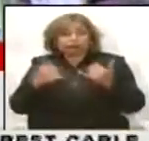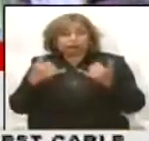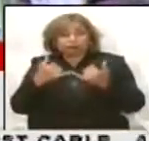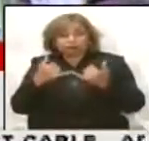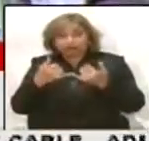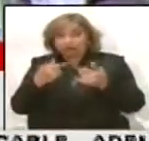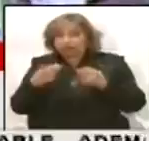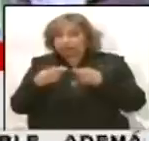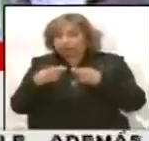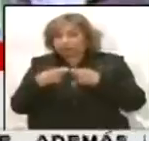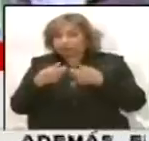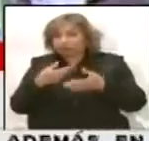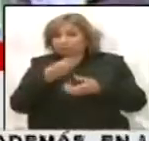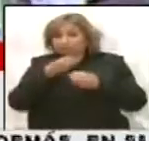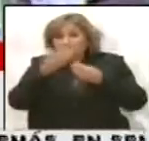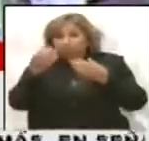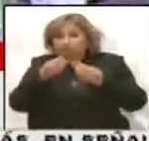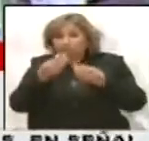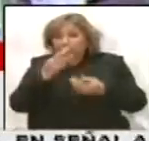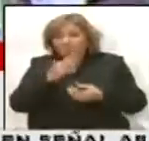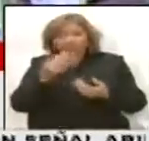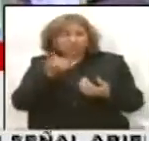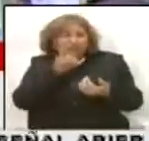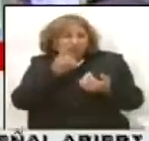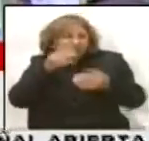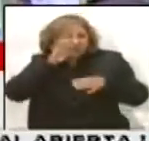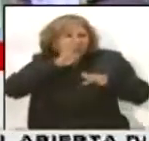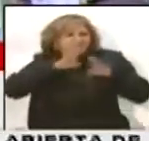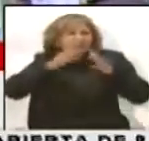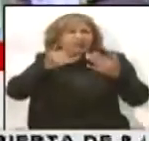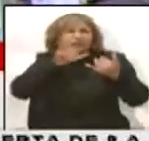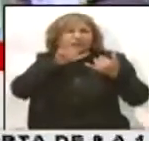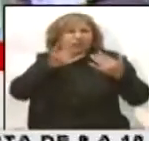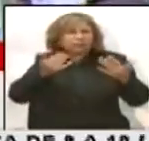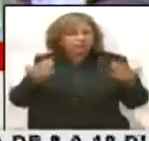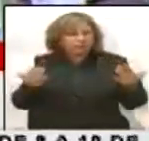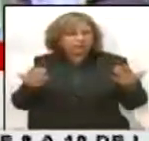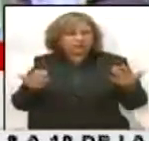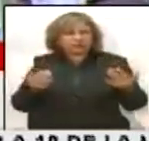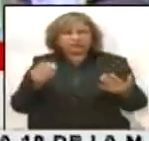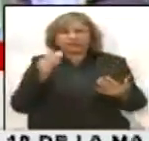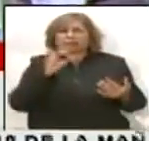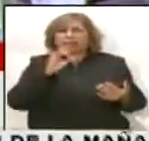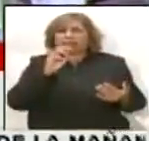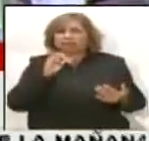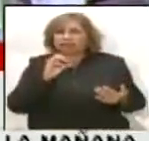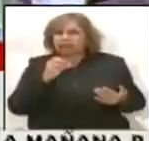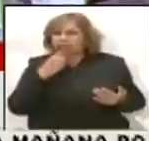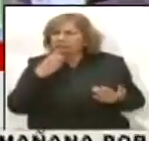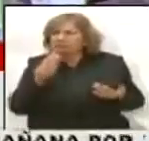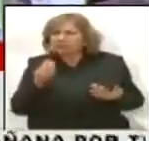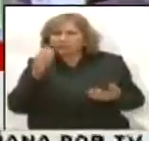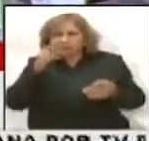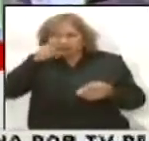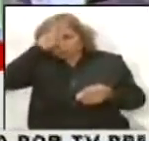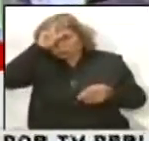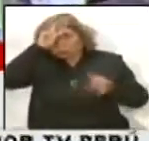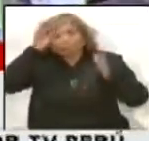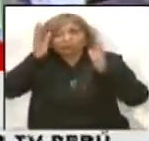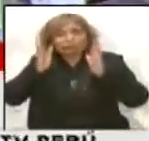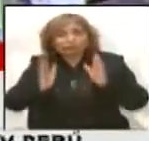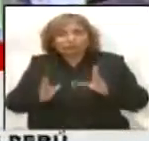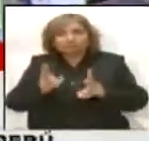sociales, obviamente muchos preocupados, ¿qué está pasando en una institución tan importante como el LUM? Un espacio que todos los peruanos y peruanas deberíamos